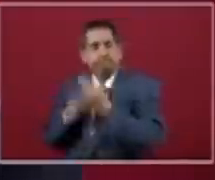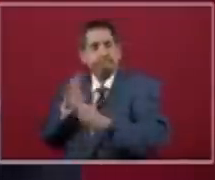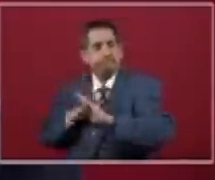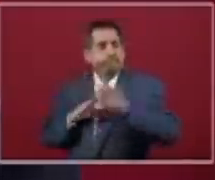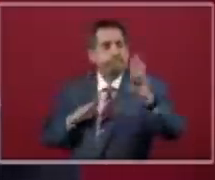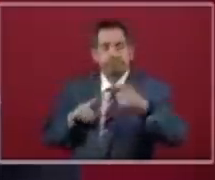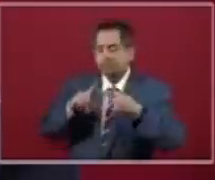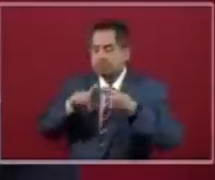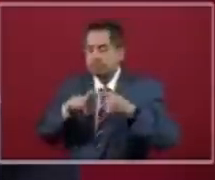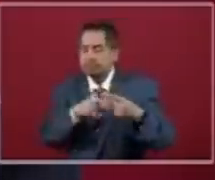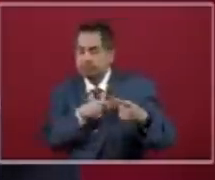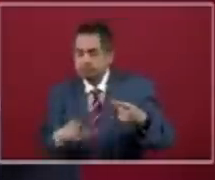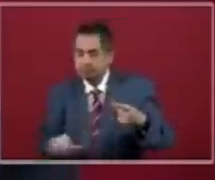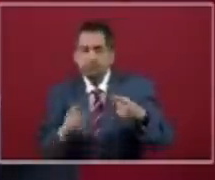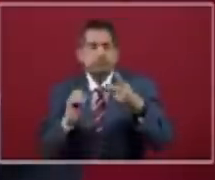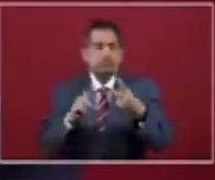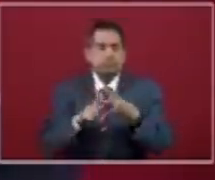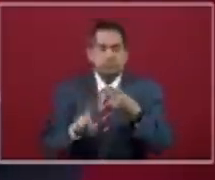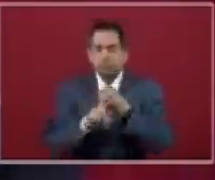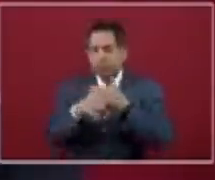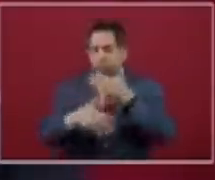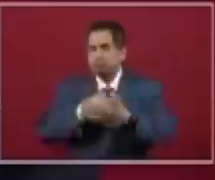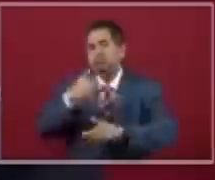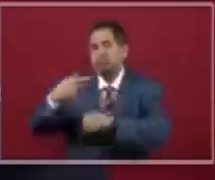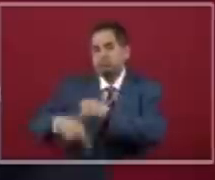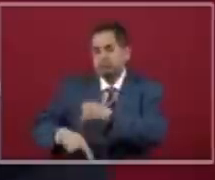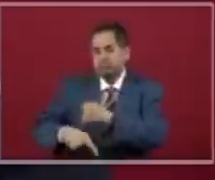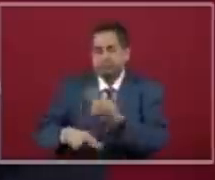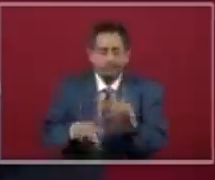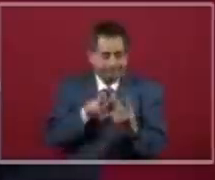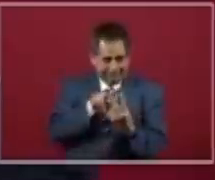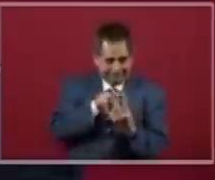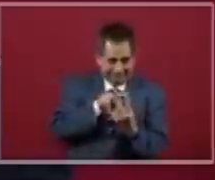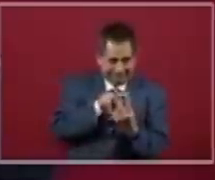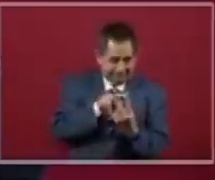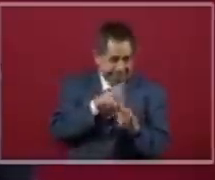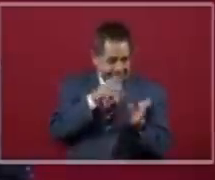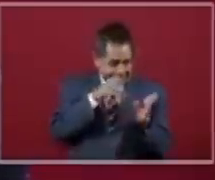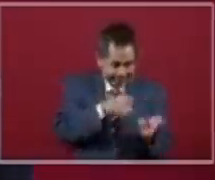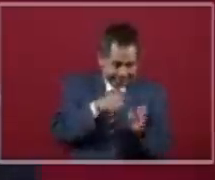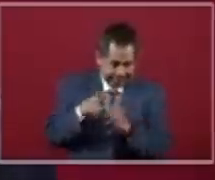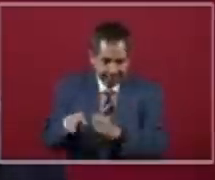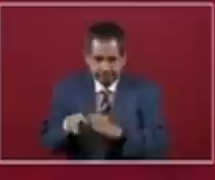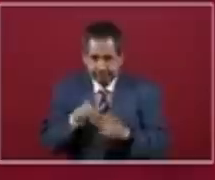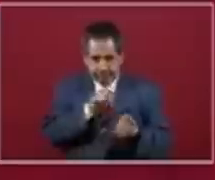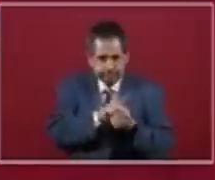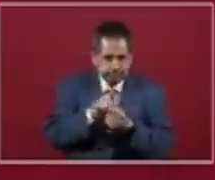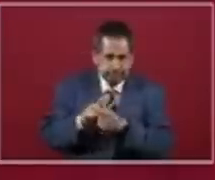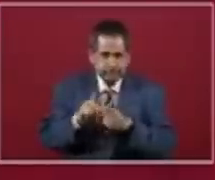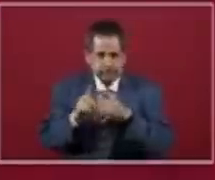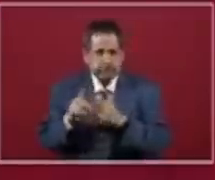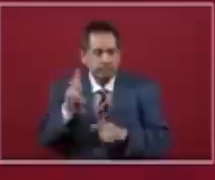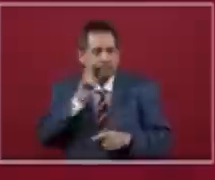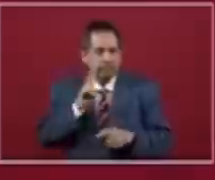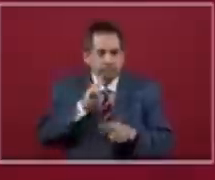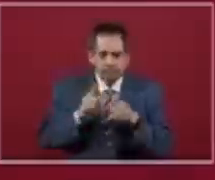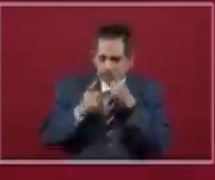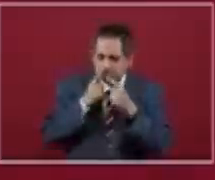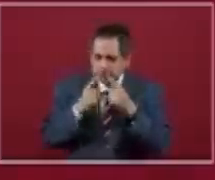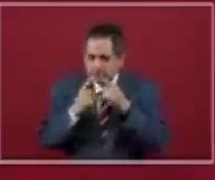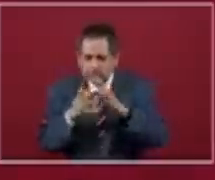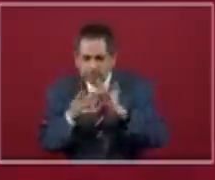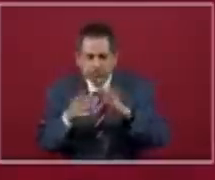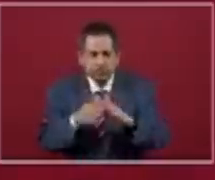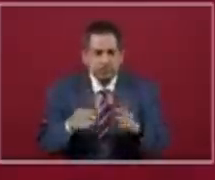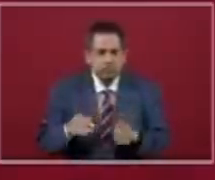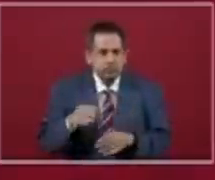violencia. Y entonces, ese universo es el que vamos a ir vamos a un encuentro con ellos y con ellas, y a tratar de